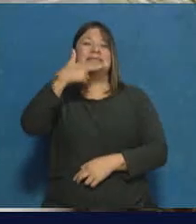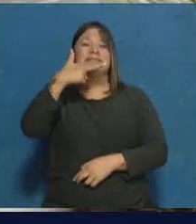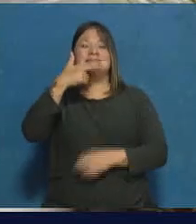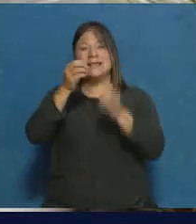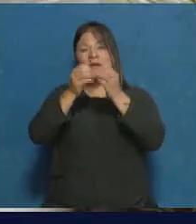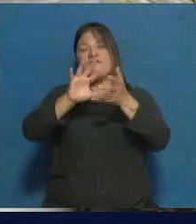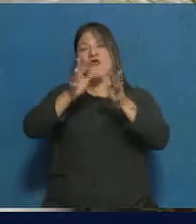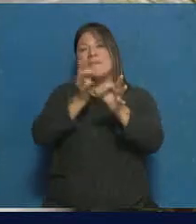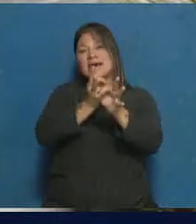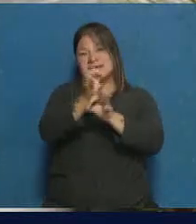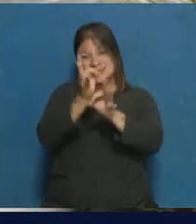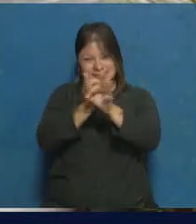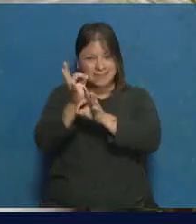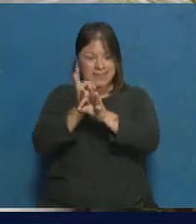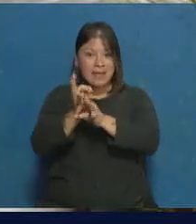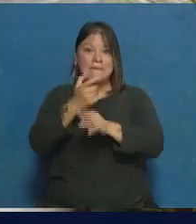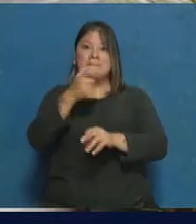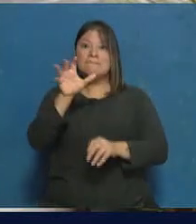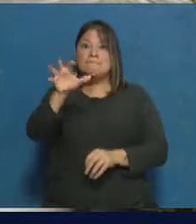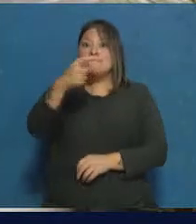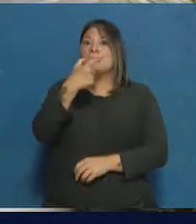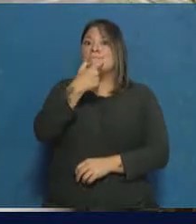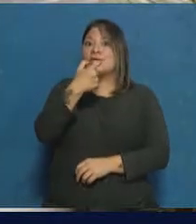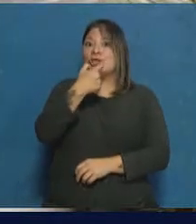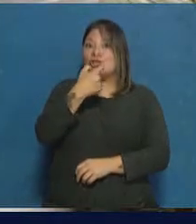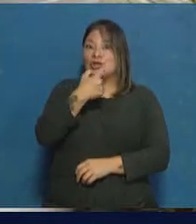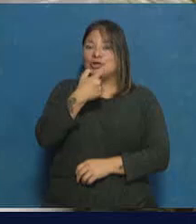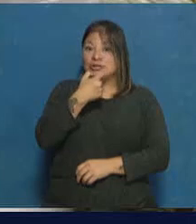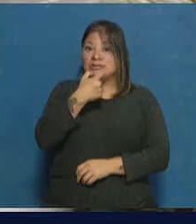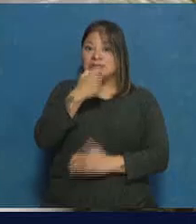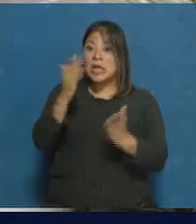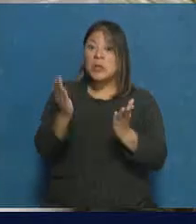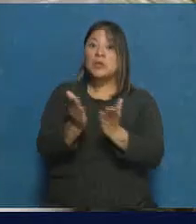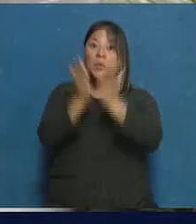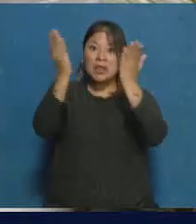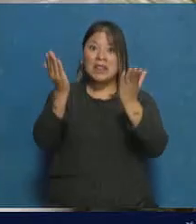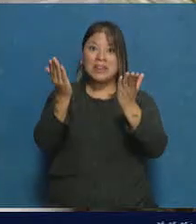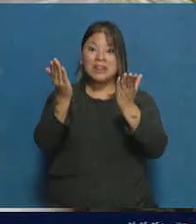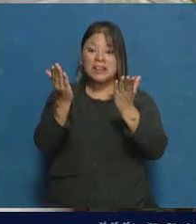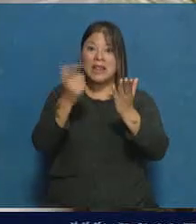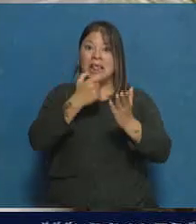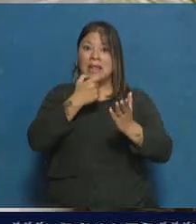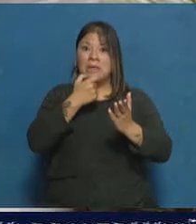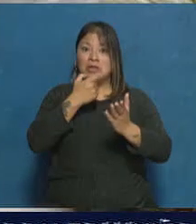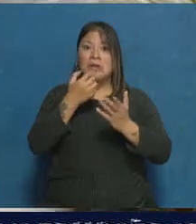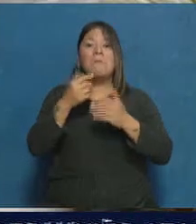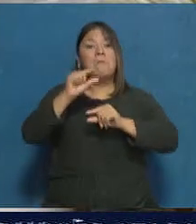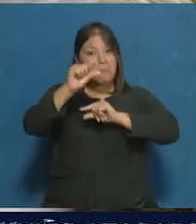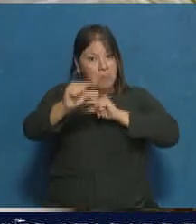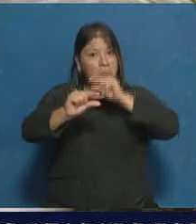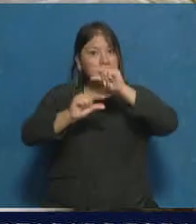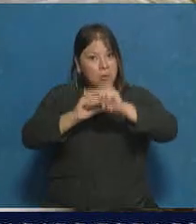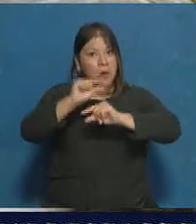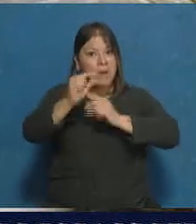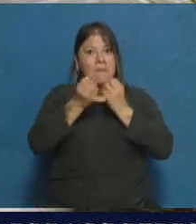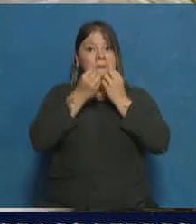enseñar, Mendoza viene disminuyendo su brecha educativa y viene mejorando sus condiciones de alfabetización